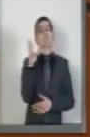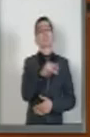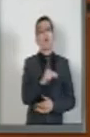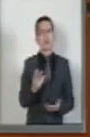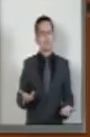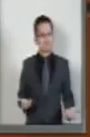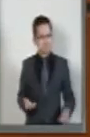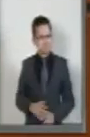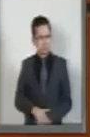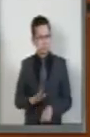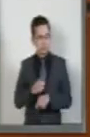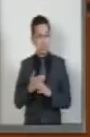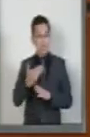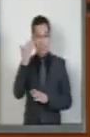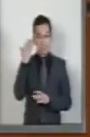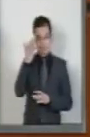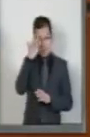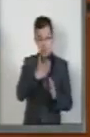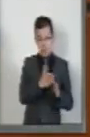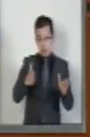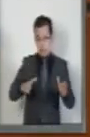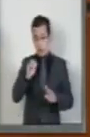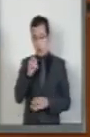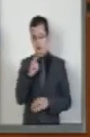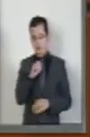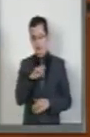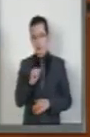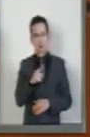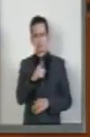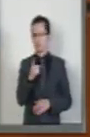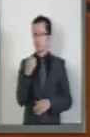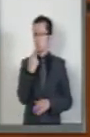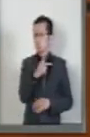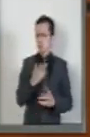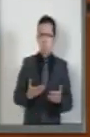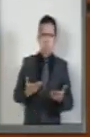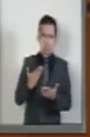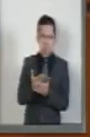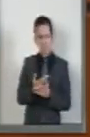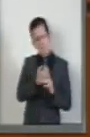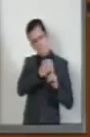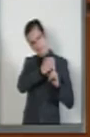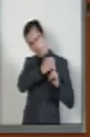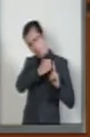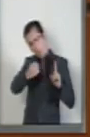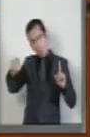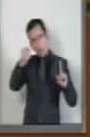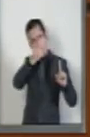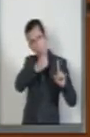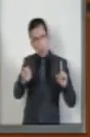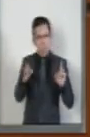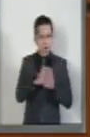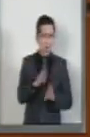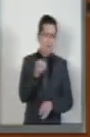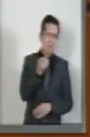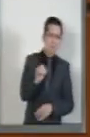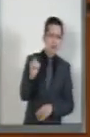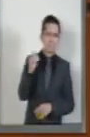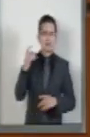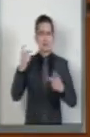periodo ordinario propusieron, redactaron y defendieron que los empresarios deberían